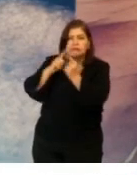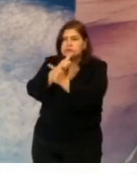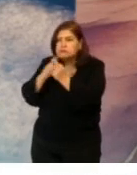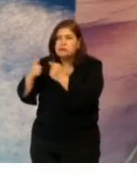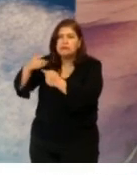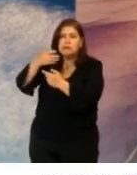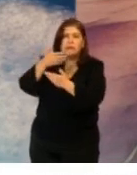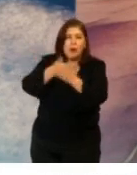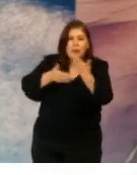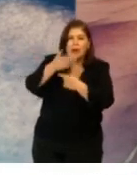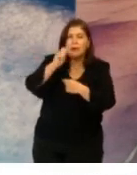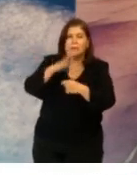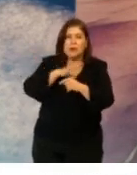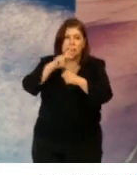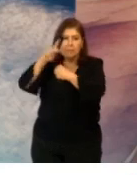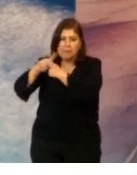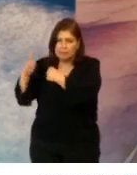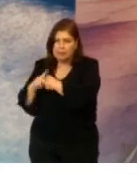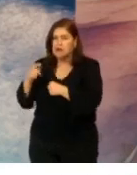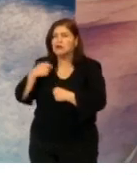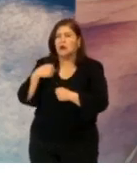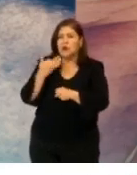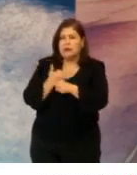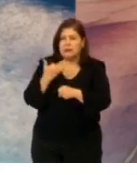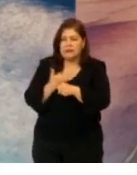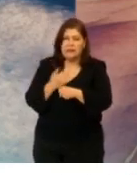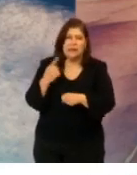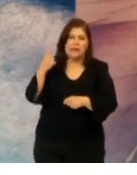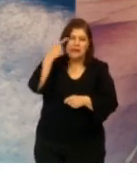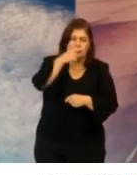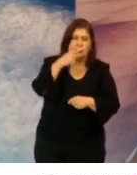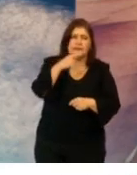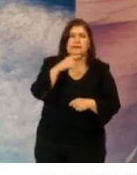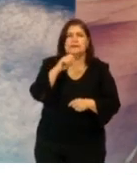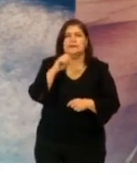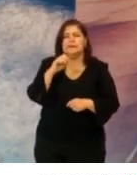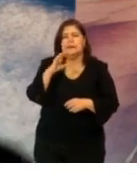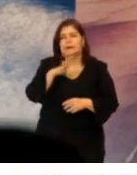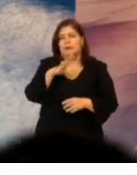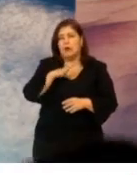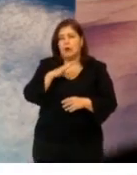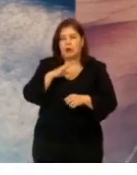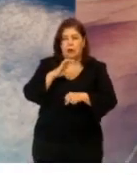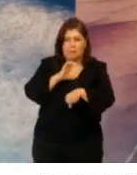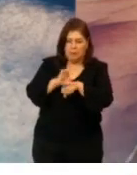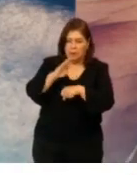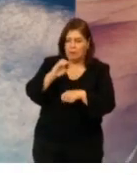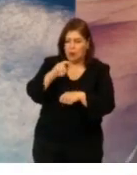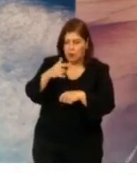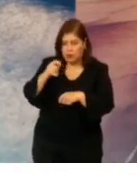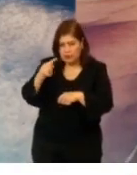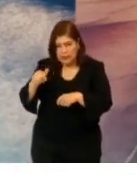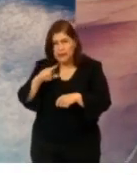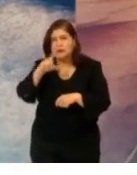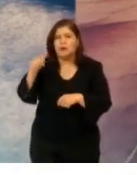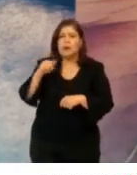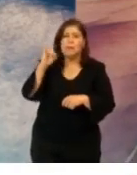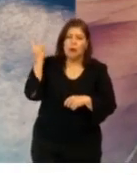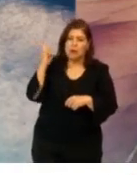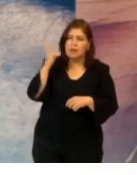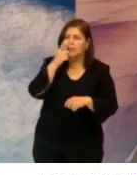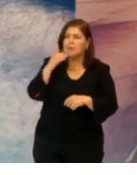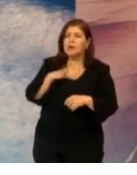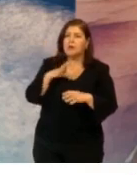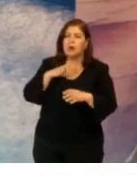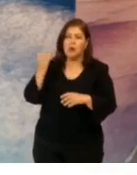Ahora yo llego a Bogotá y sigo para Bolivia al Congreso Internacional de Inteligencia Artificial. Se va a